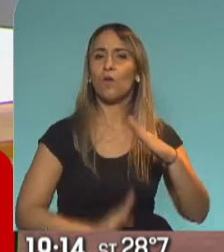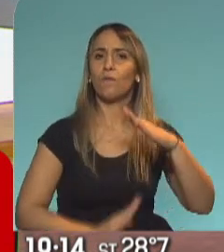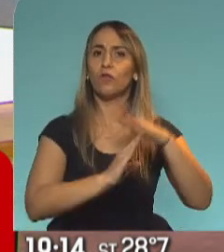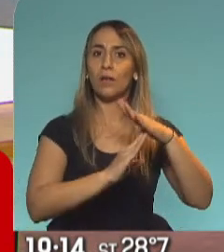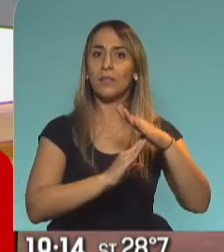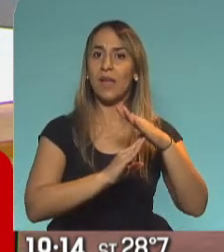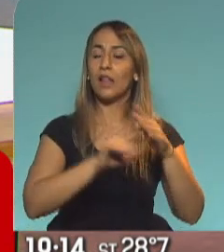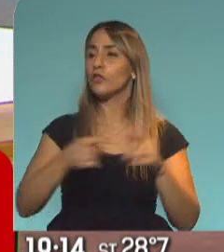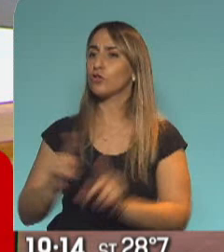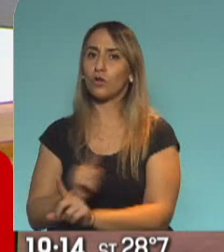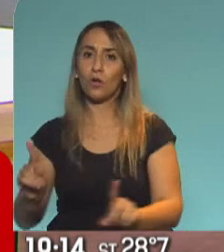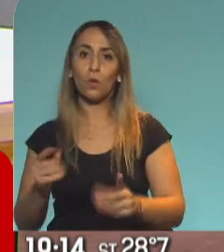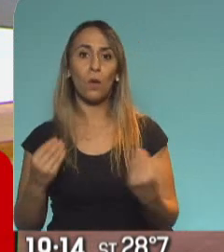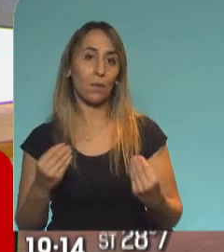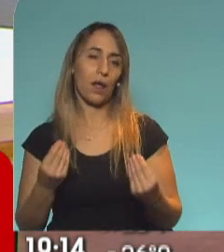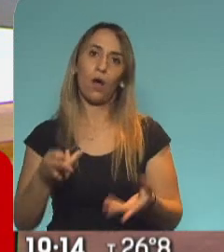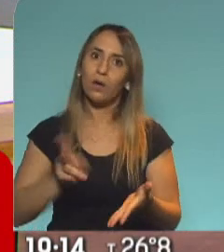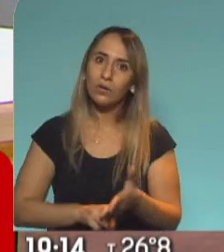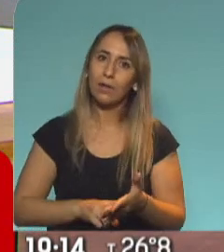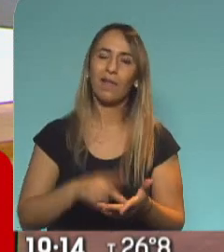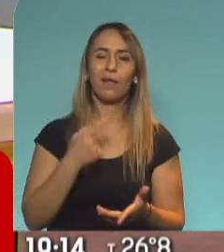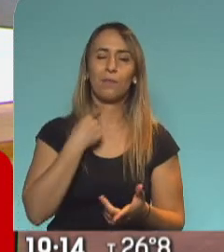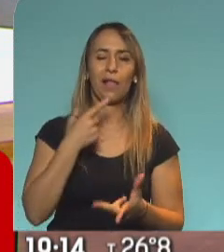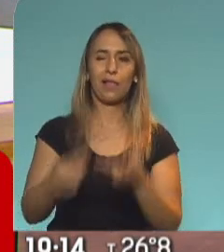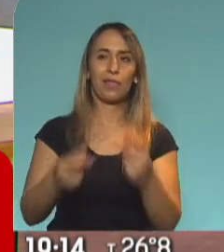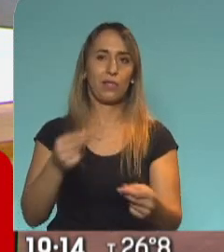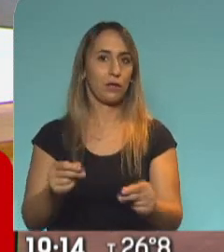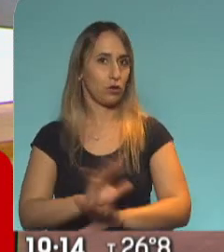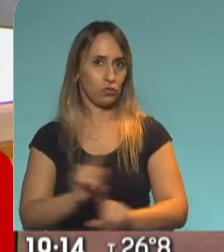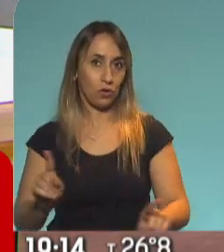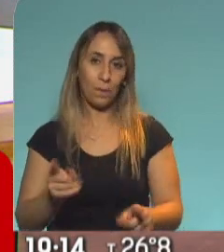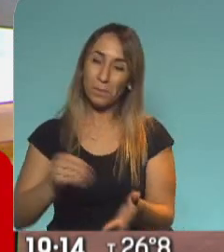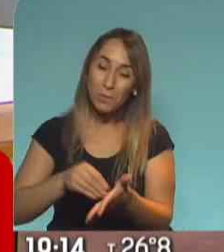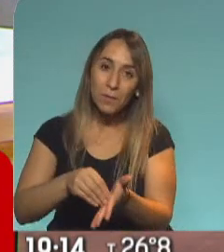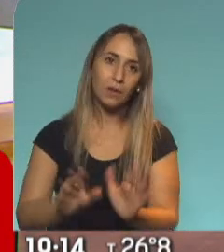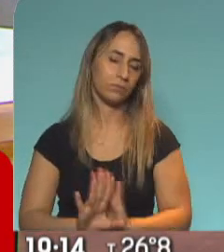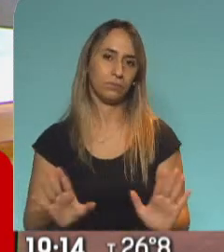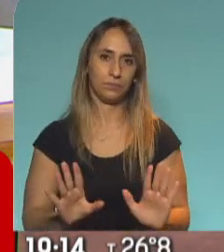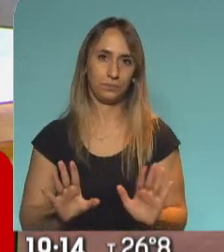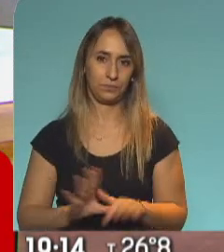error. Exacto. El error existió la semana pasada, generó la salida de un ministro como para que no haya uno nuevo. Bien, ahora seguimos, Nico.